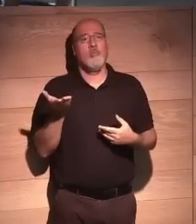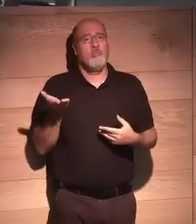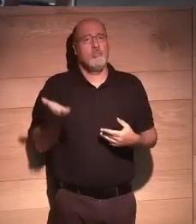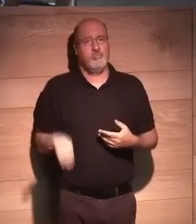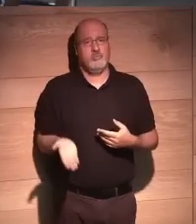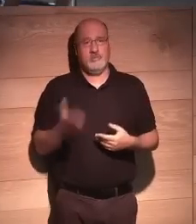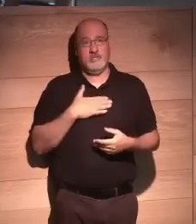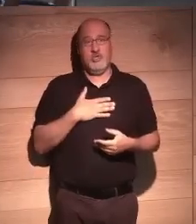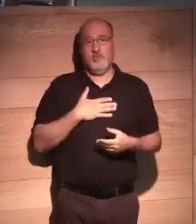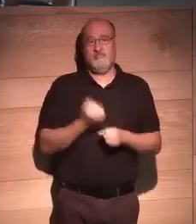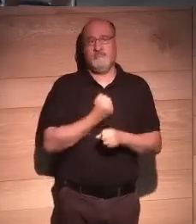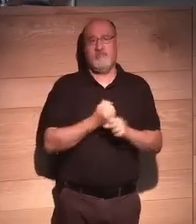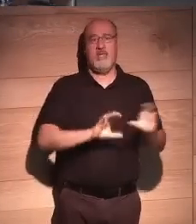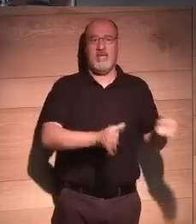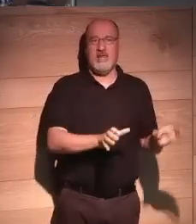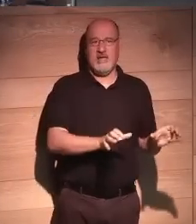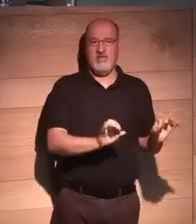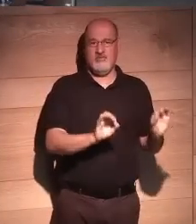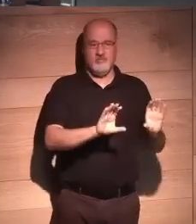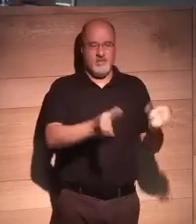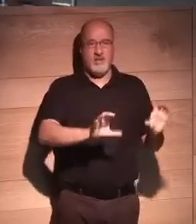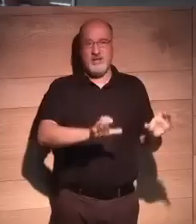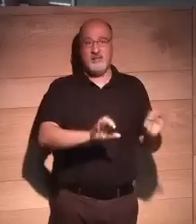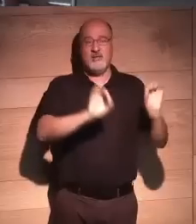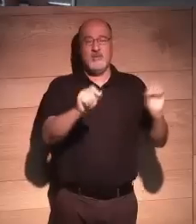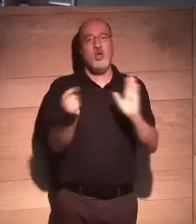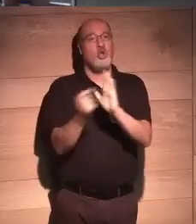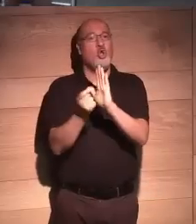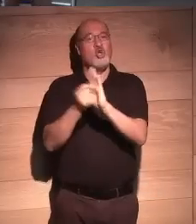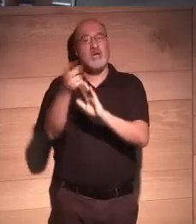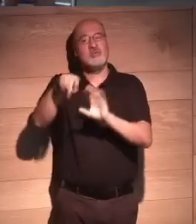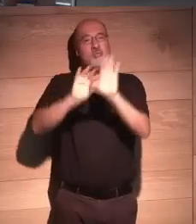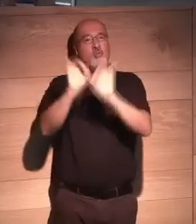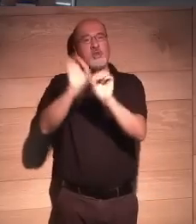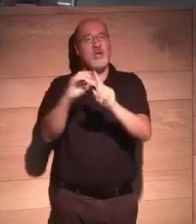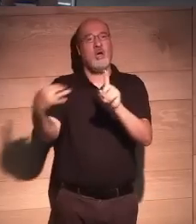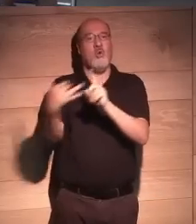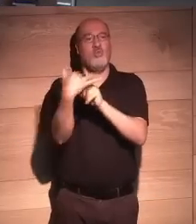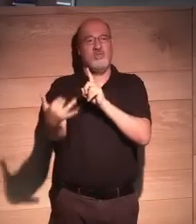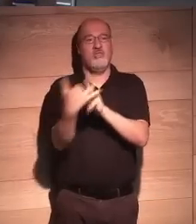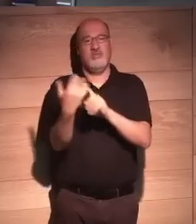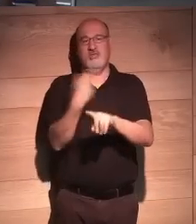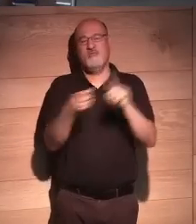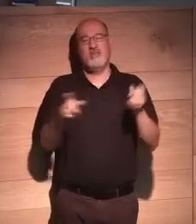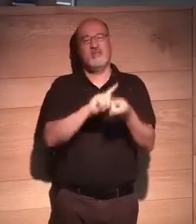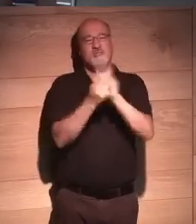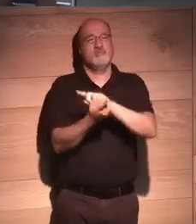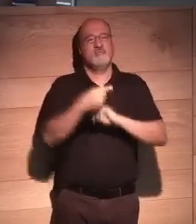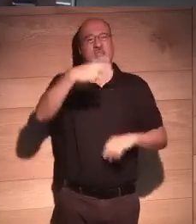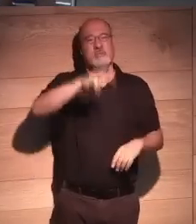principalmente vengo de la radio, que en la radio este examen de las notas de la audiencia, sí, por ejemplo, cada 3 meses. Son cada 3 meses, ya